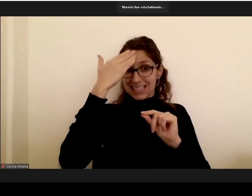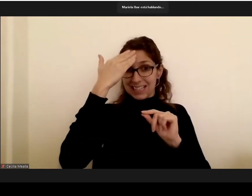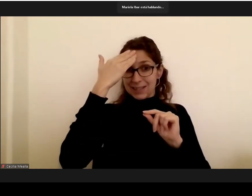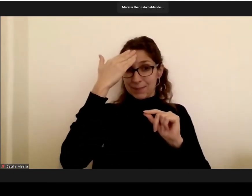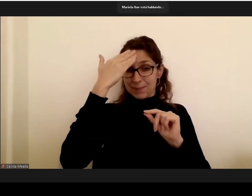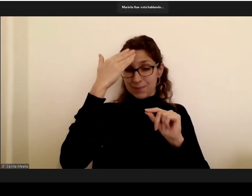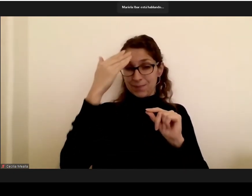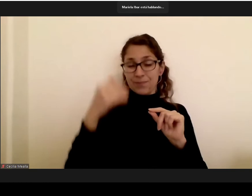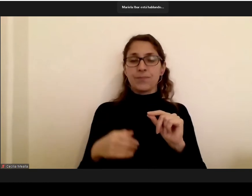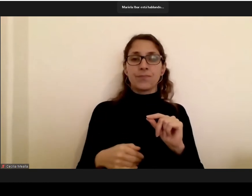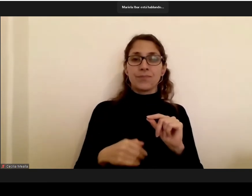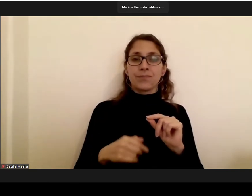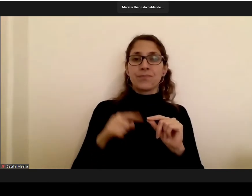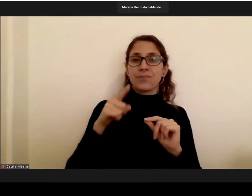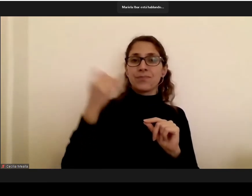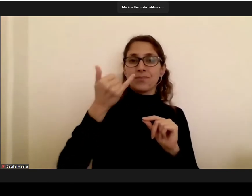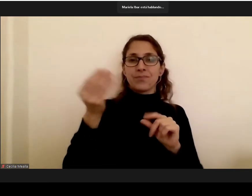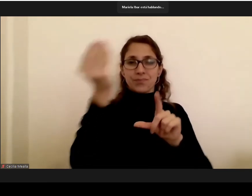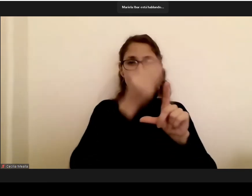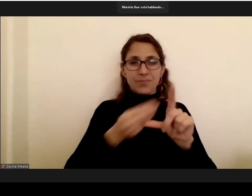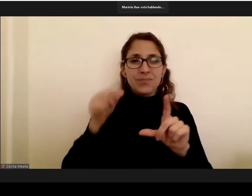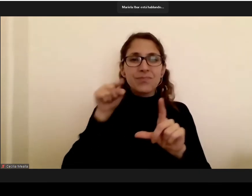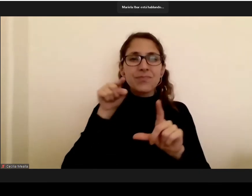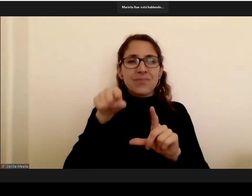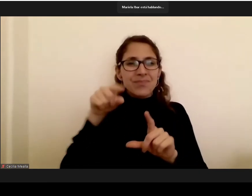que hay un Streptococcus pneumoniae, es